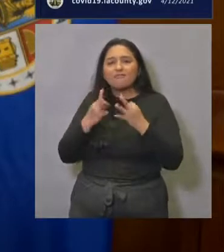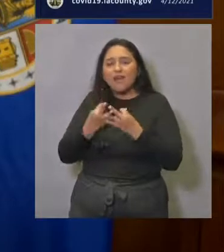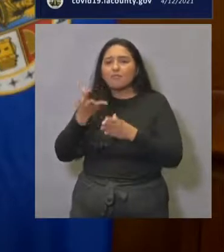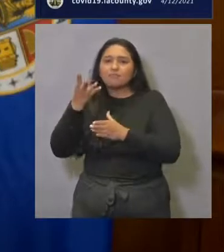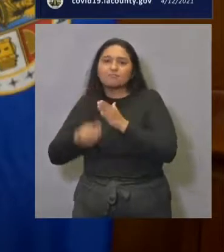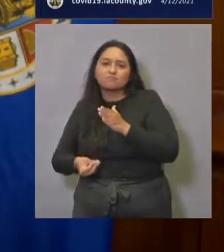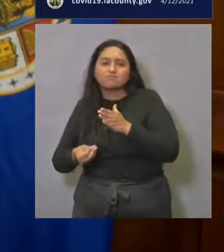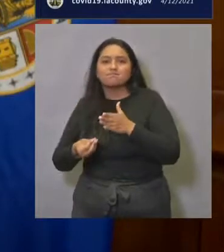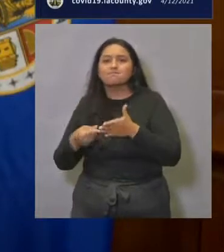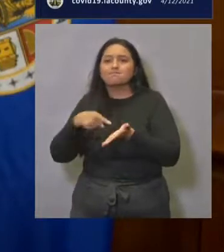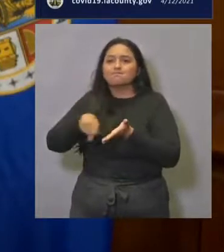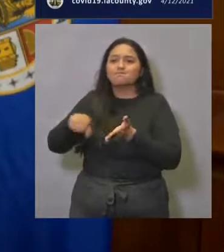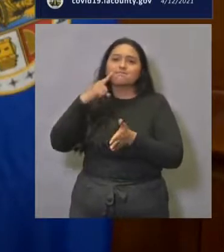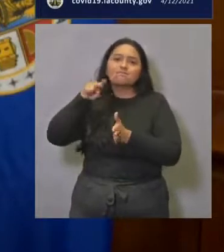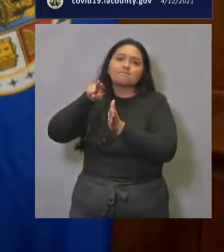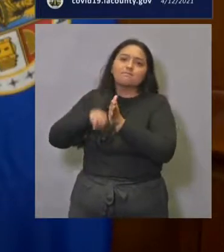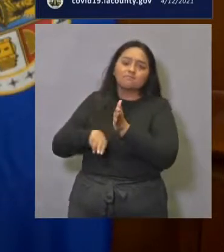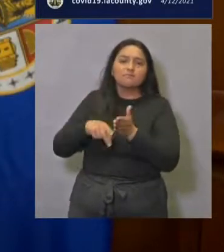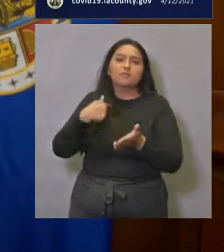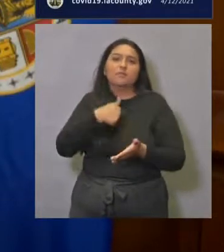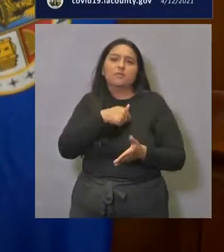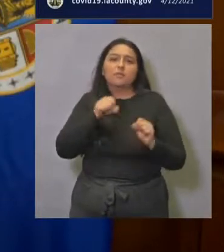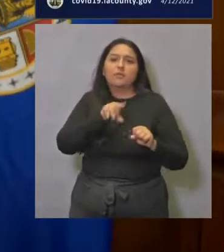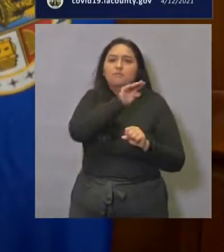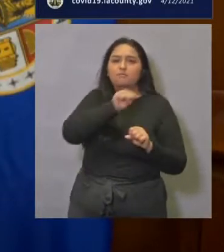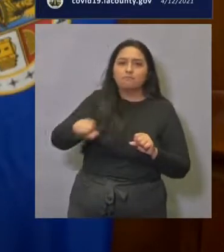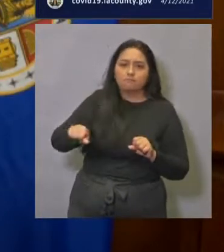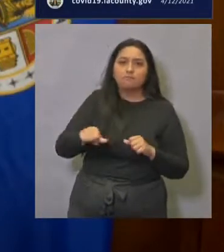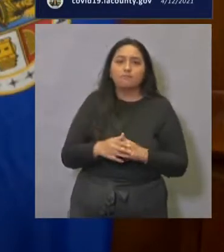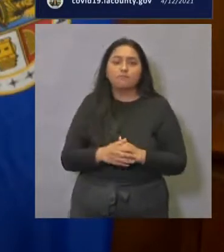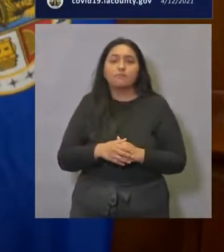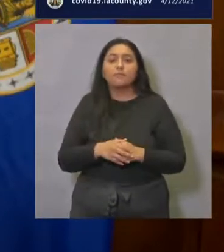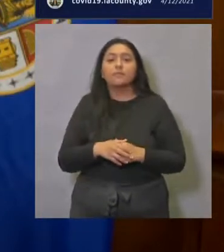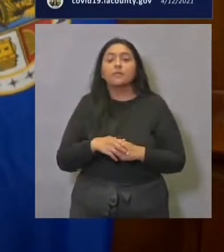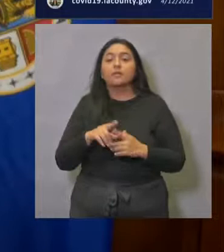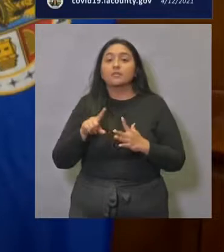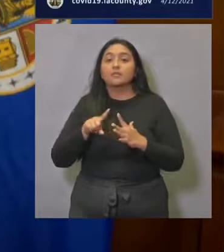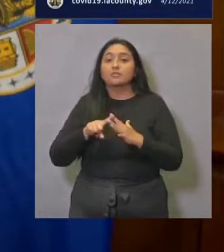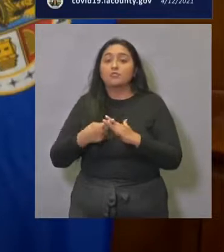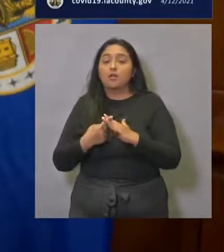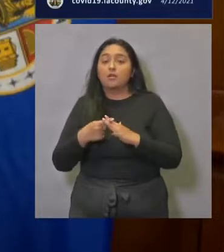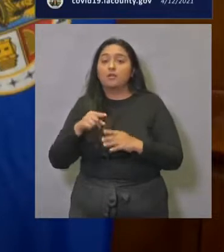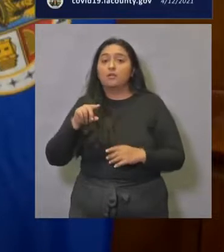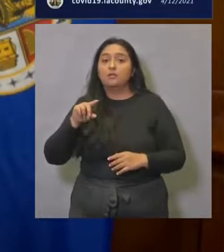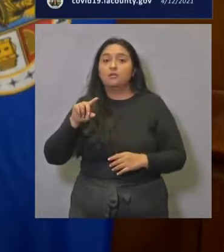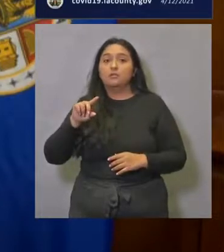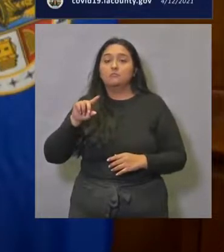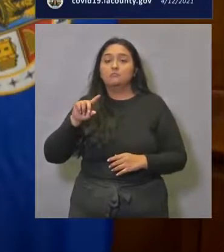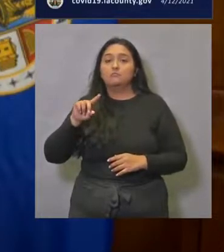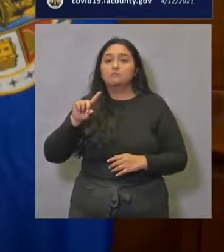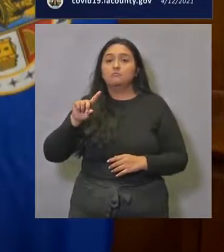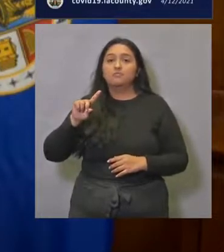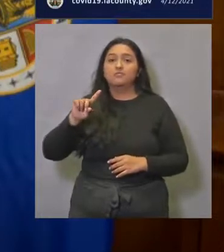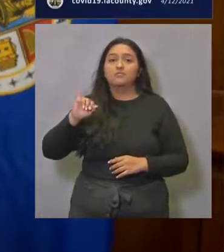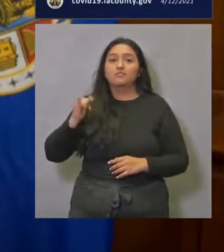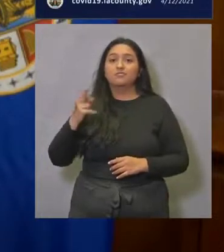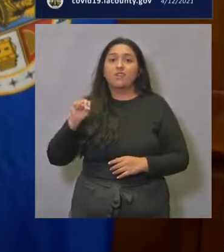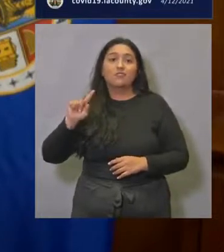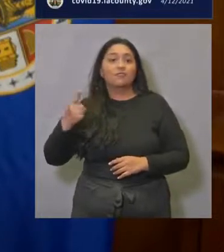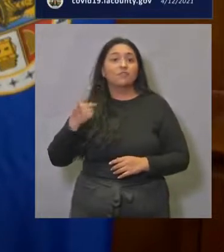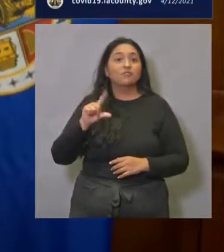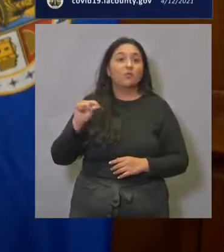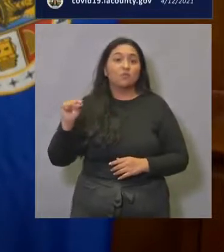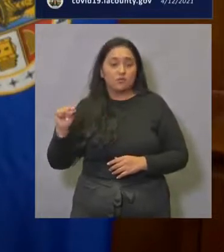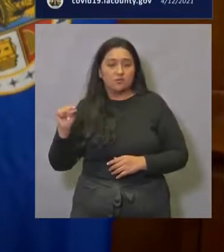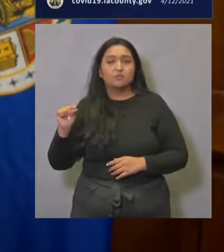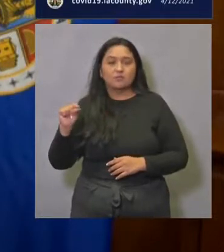virus, empezando el 20 de enero de 2020. Si ha perdido un ser